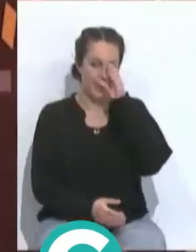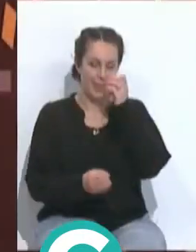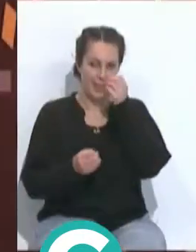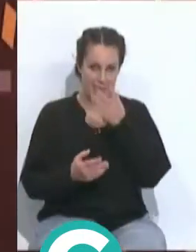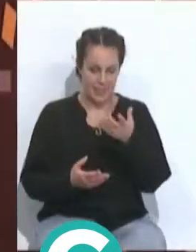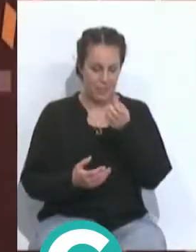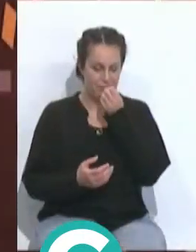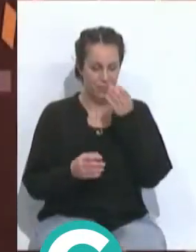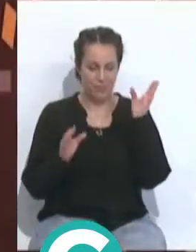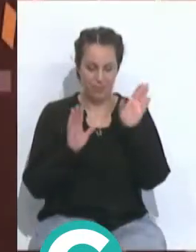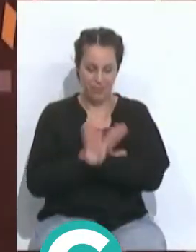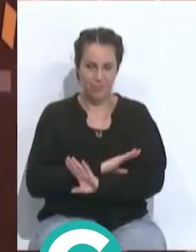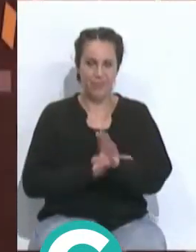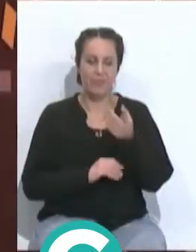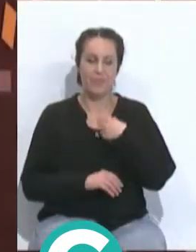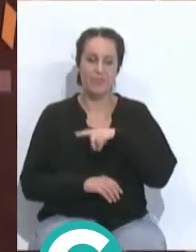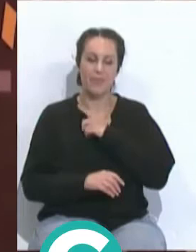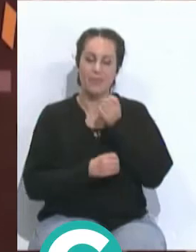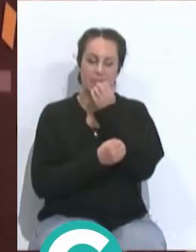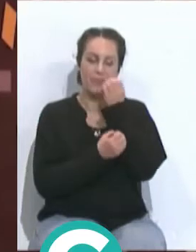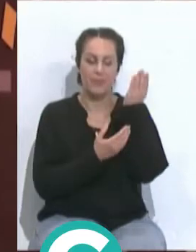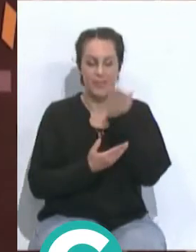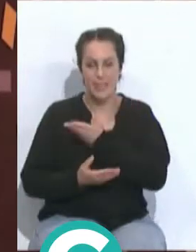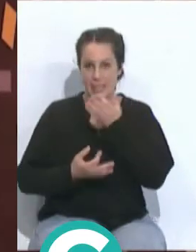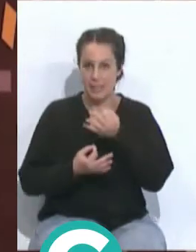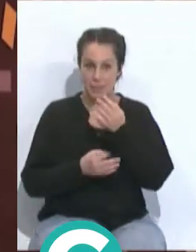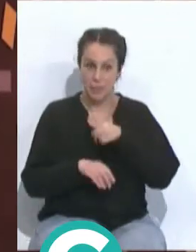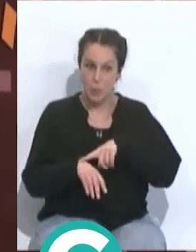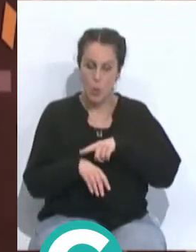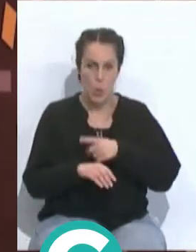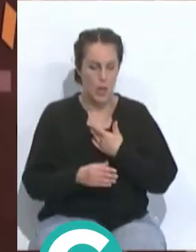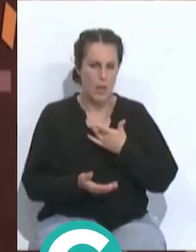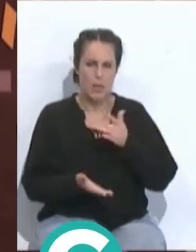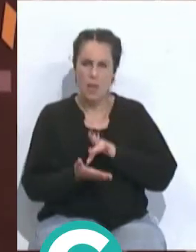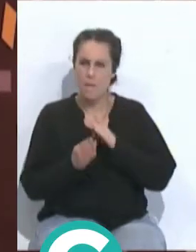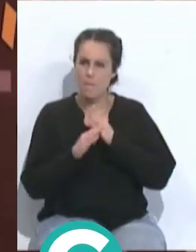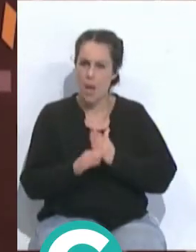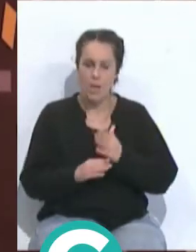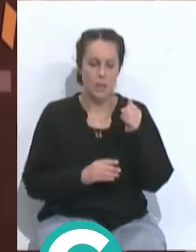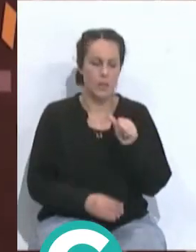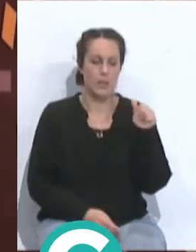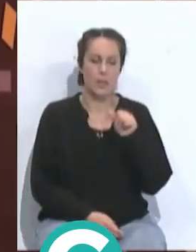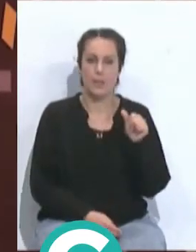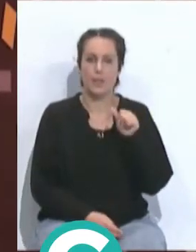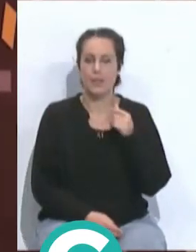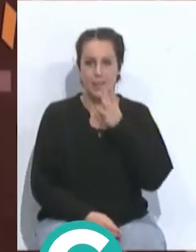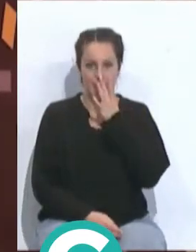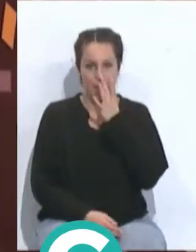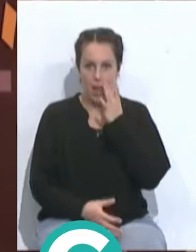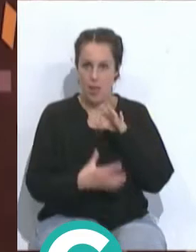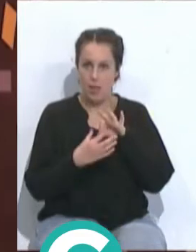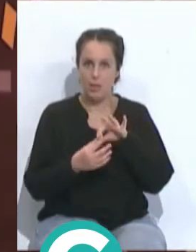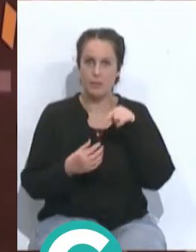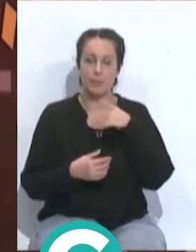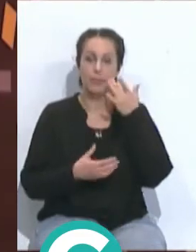Hola, ¿qué tal? Muy buenas noches. Nuestra bienvenida, como siempre, a esta hora, este día, nos toca cita semanal con el carnaval. En